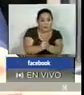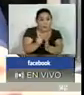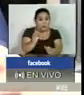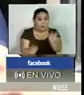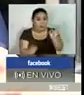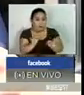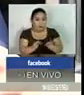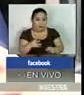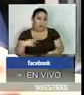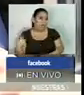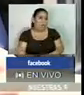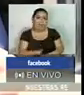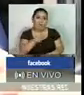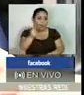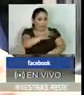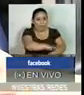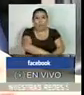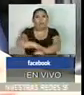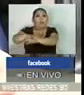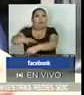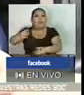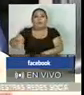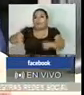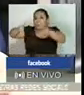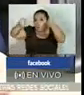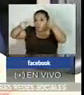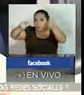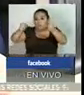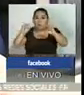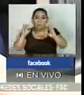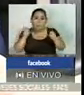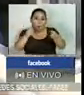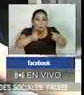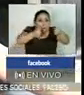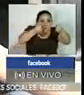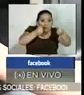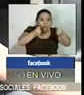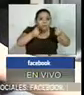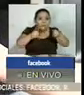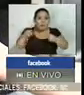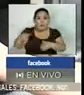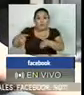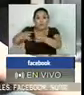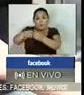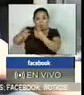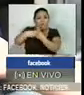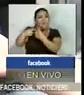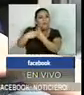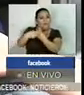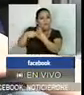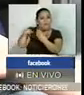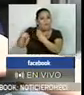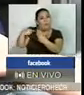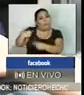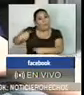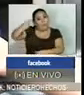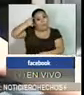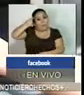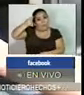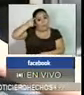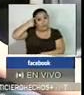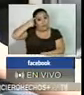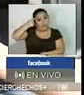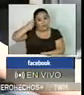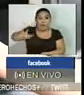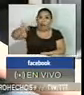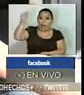somos los primeros que vamos a un centro penitenciario o alguna bartolina. Arena, principalmente, piensan que somos